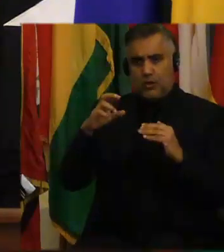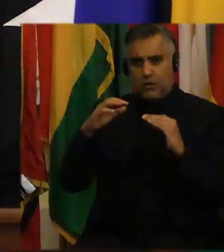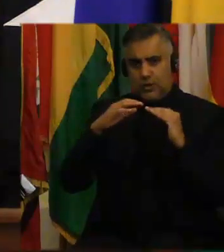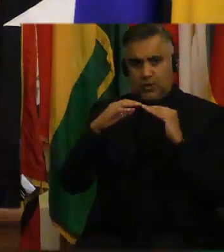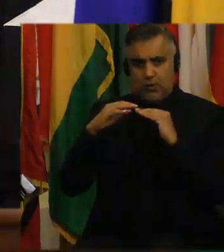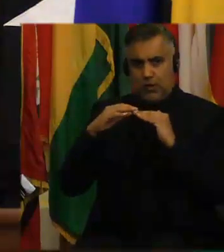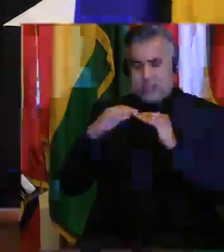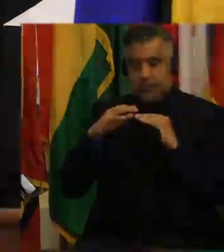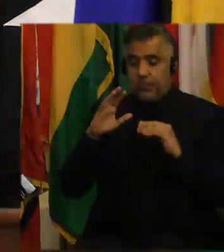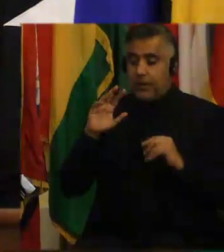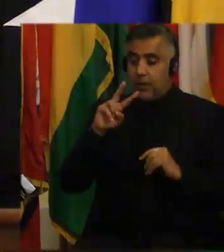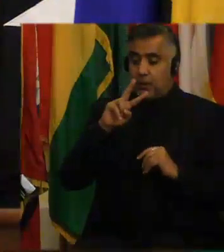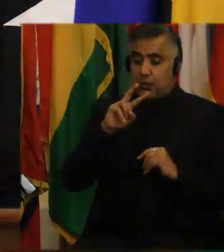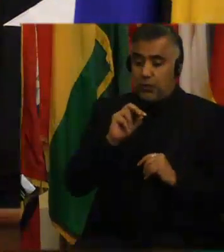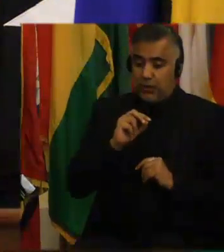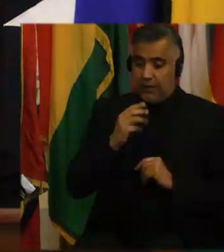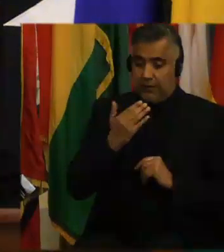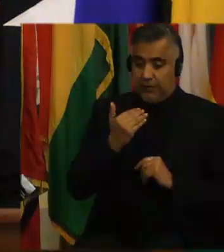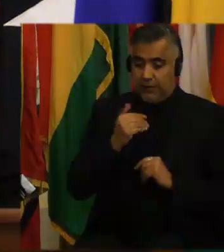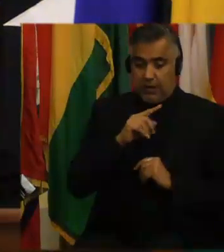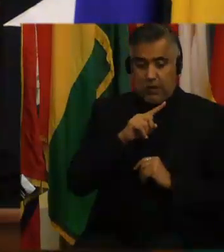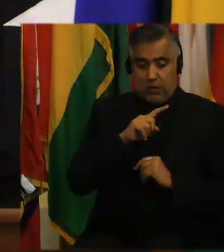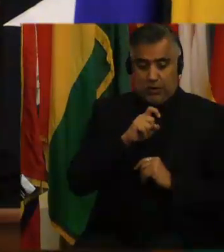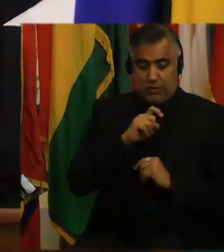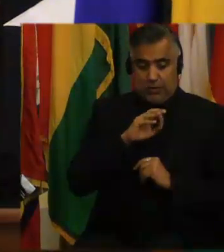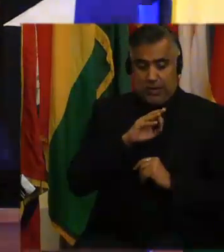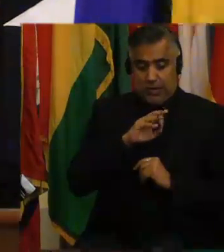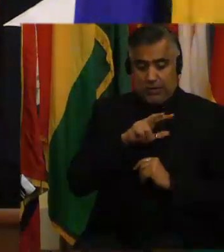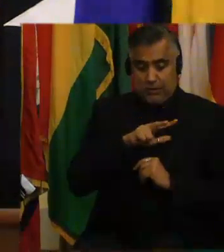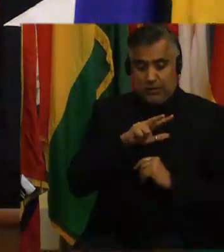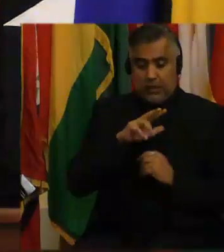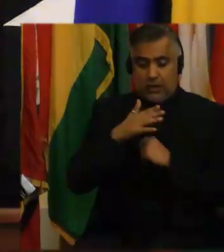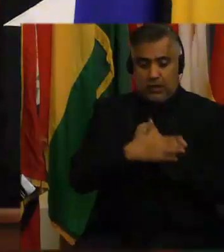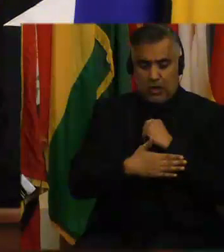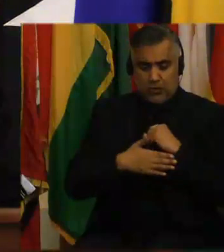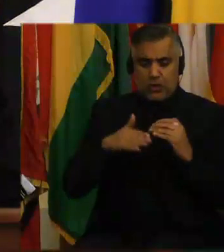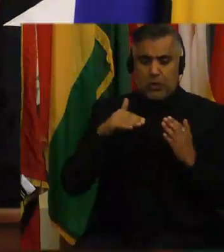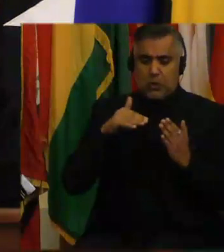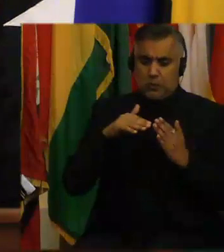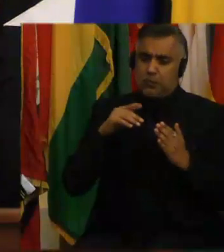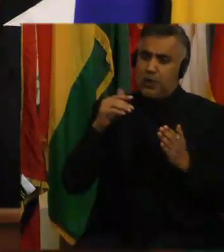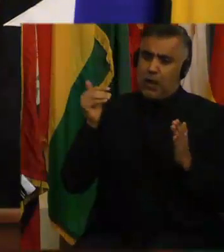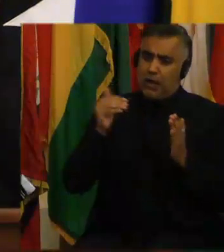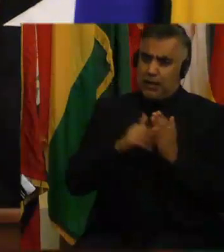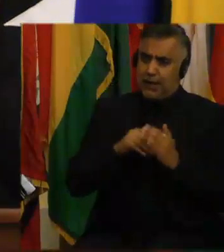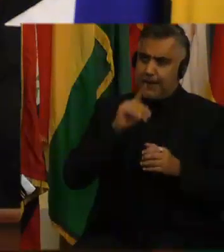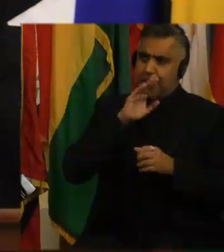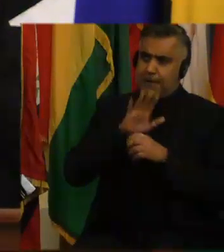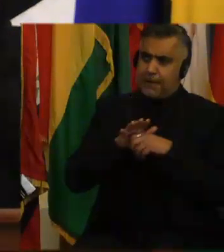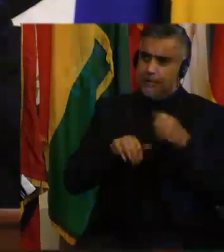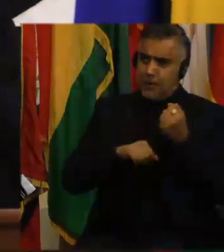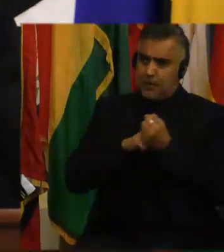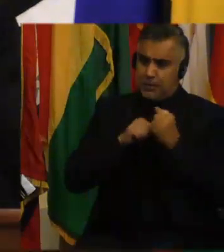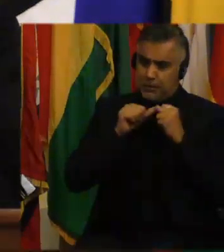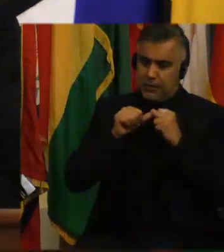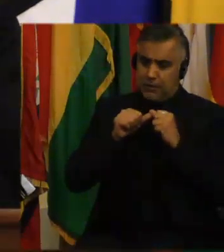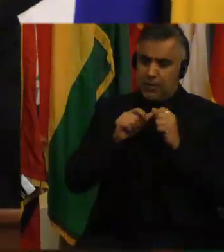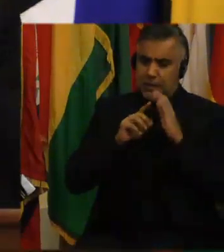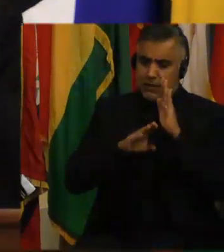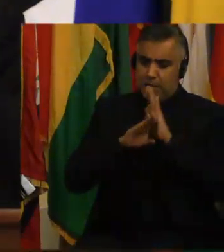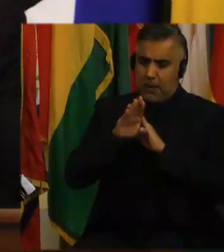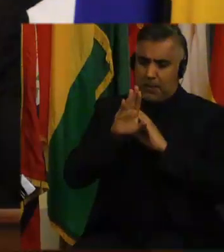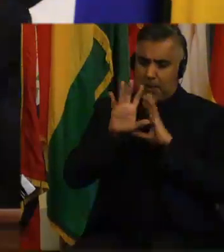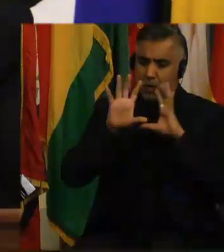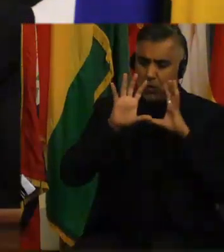de 193 países del mundo. Los Objetivos de Desarrollo Sostenible constituyen un parteaguas en la historia de los